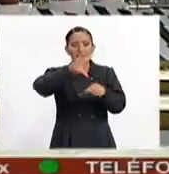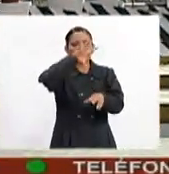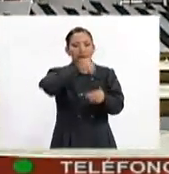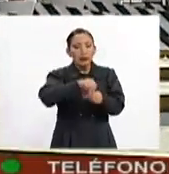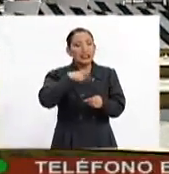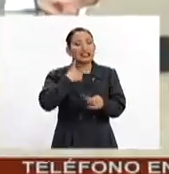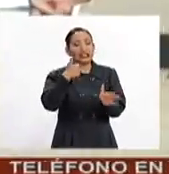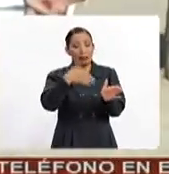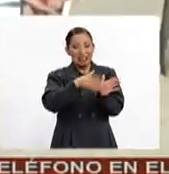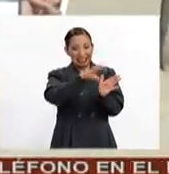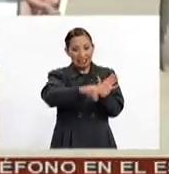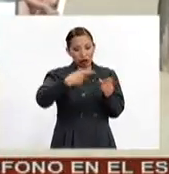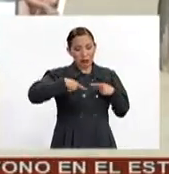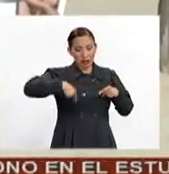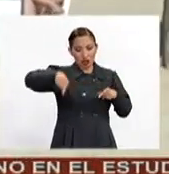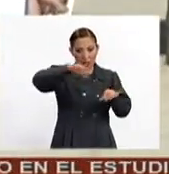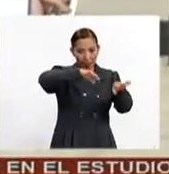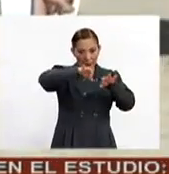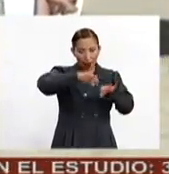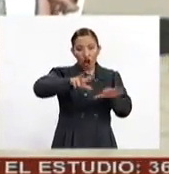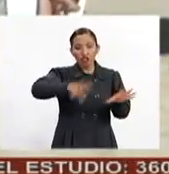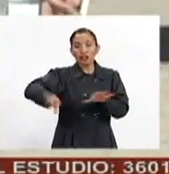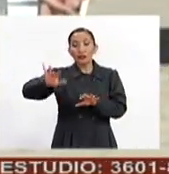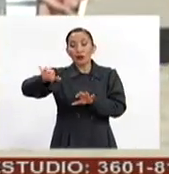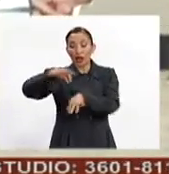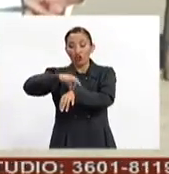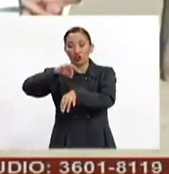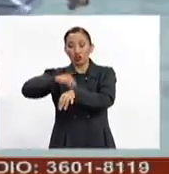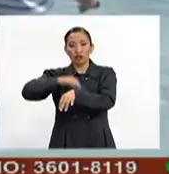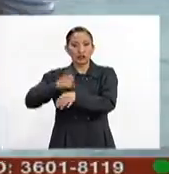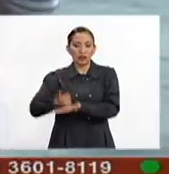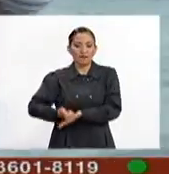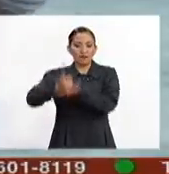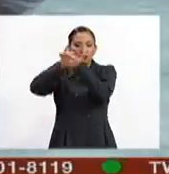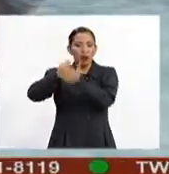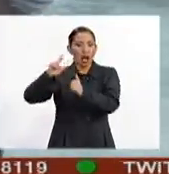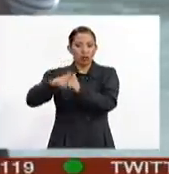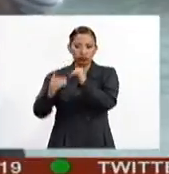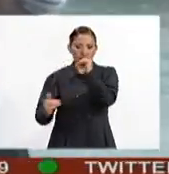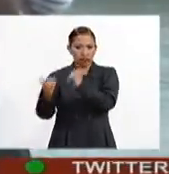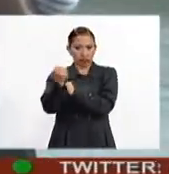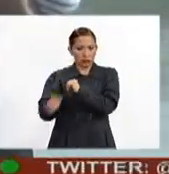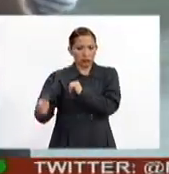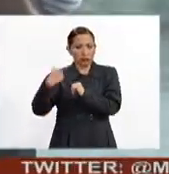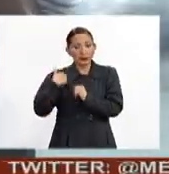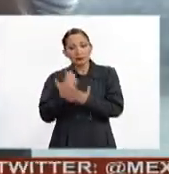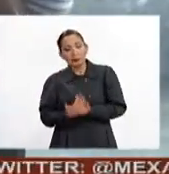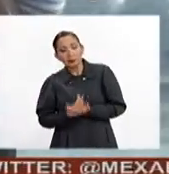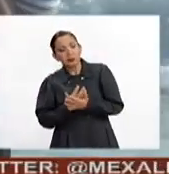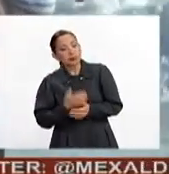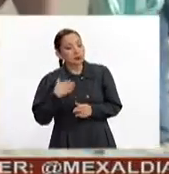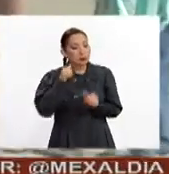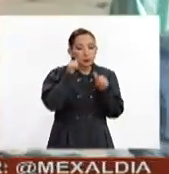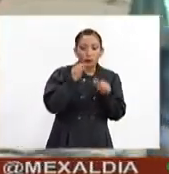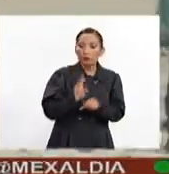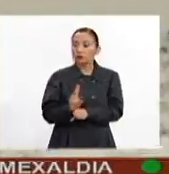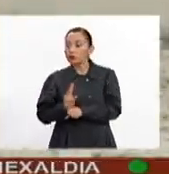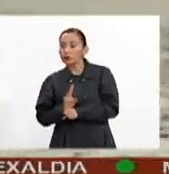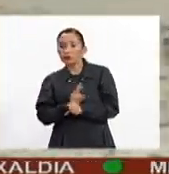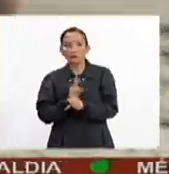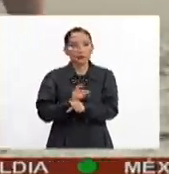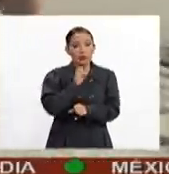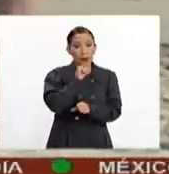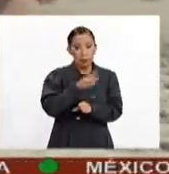entre estos 6,500 se incluyen 850 médicos y paramédicos de primer nivel que están en alerta permanente, además de contar